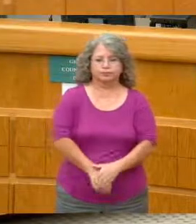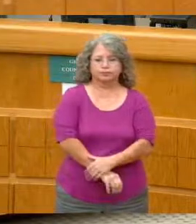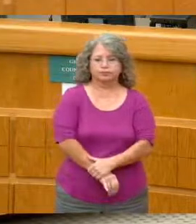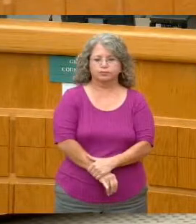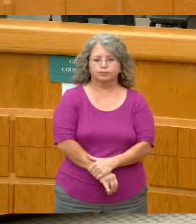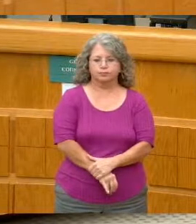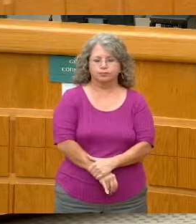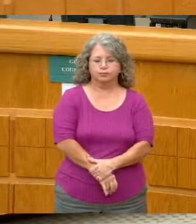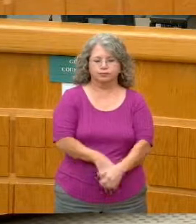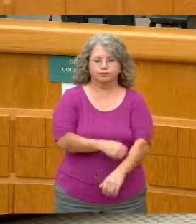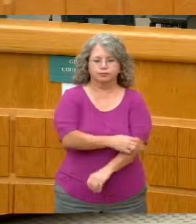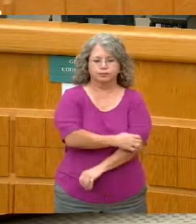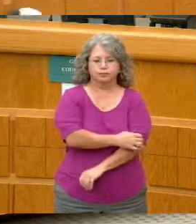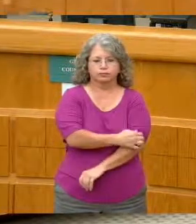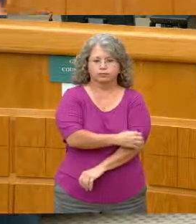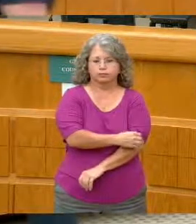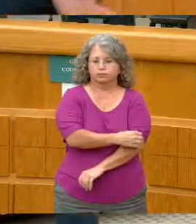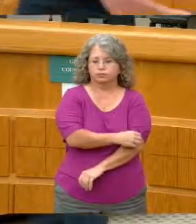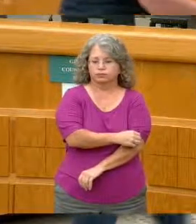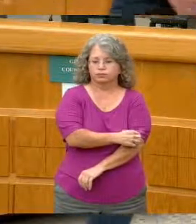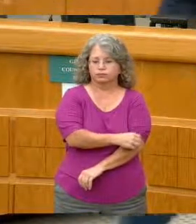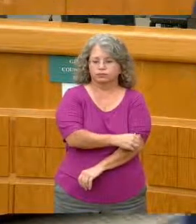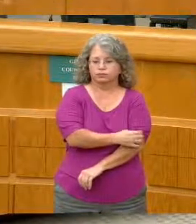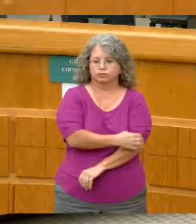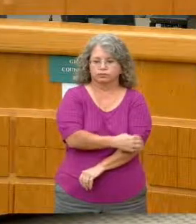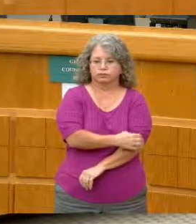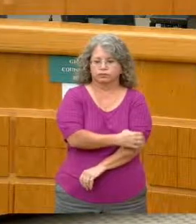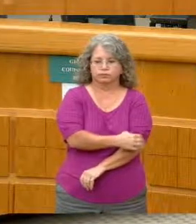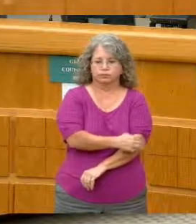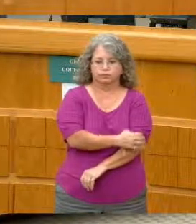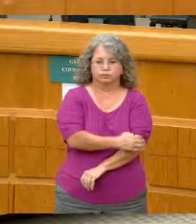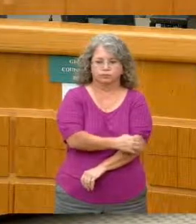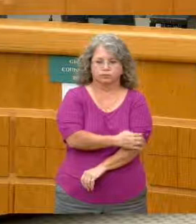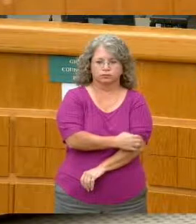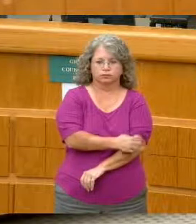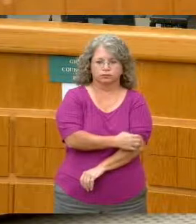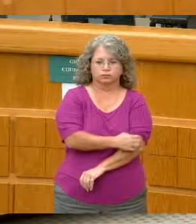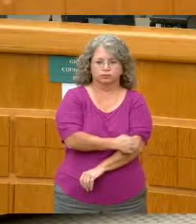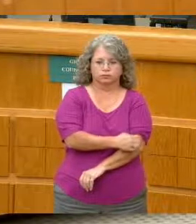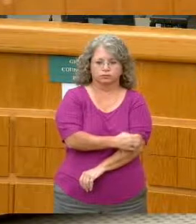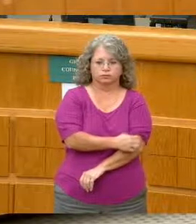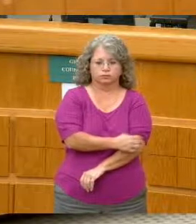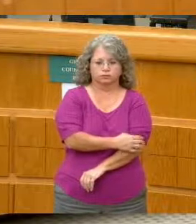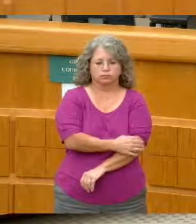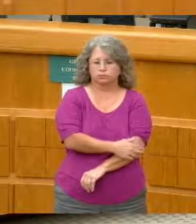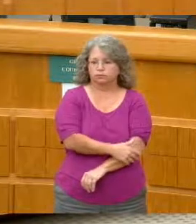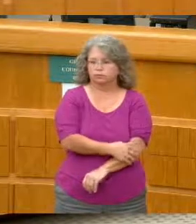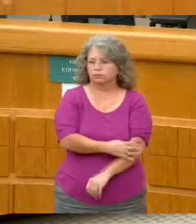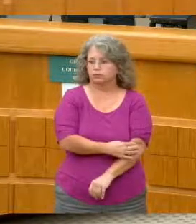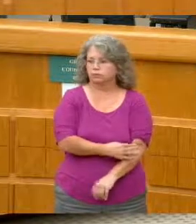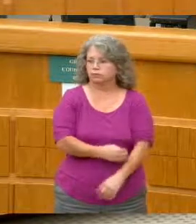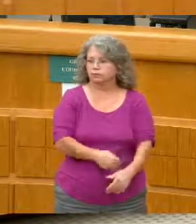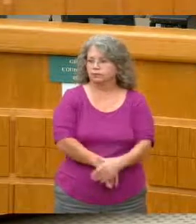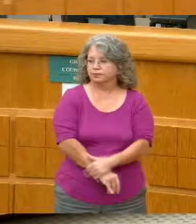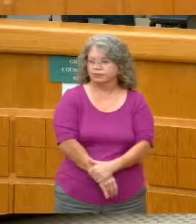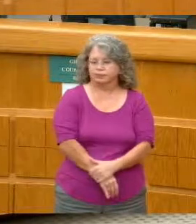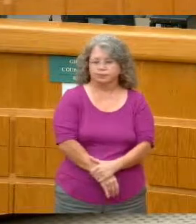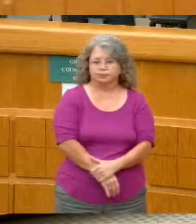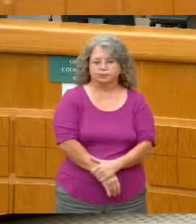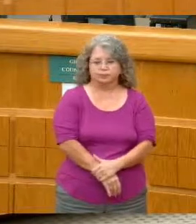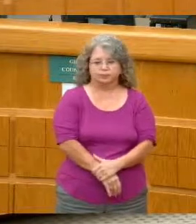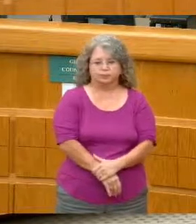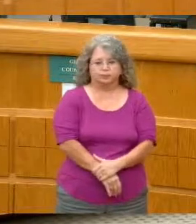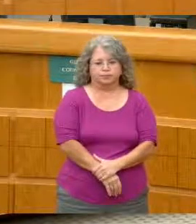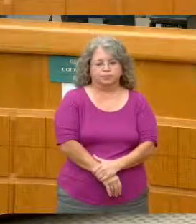Contamos con otra área con un brote de casos por el virus. Se trata del centro de detención ubicado en Robestown, por lo que las cifras están llegando y esas cifras van a ser